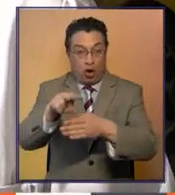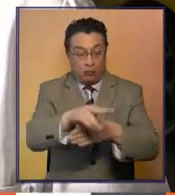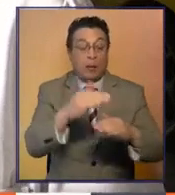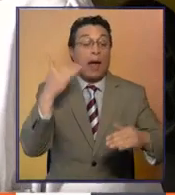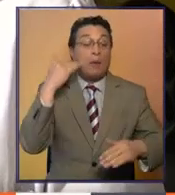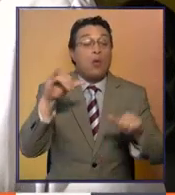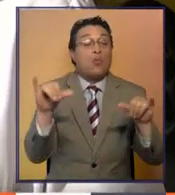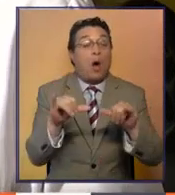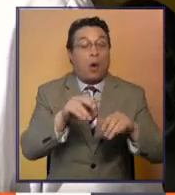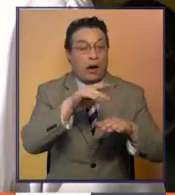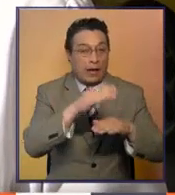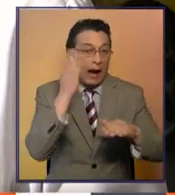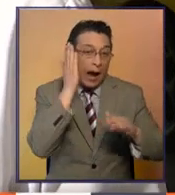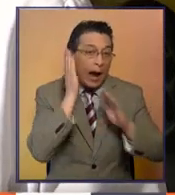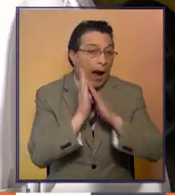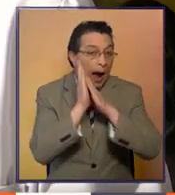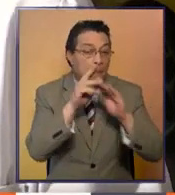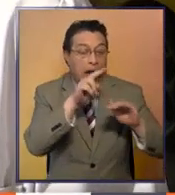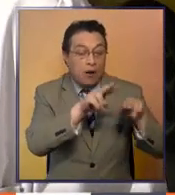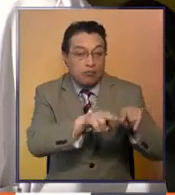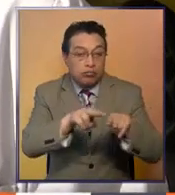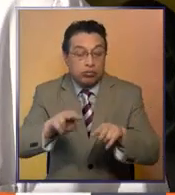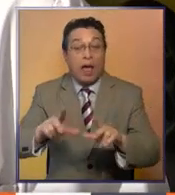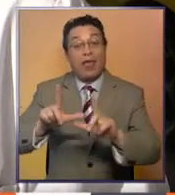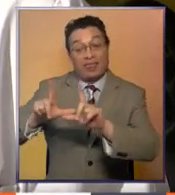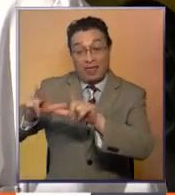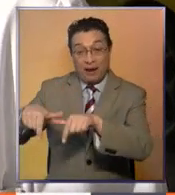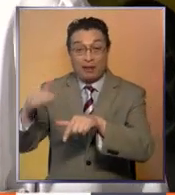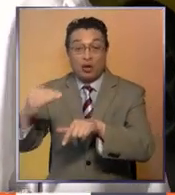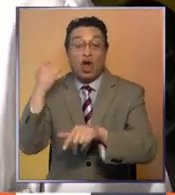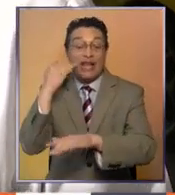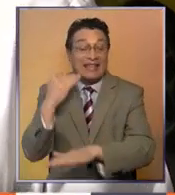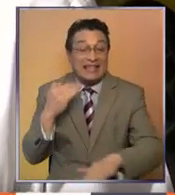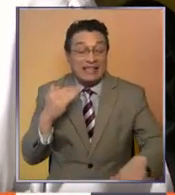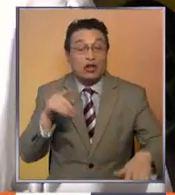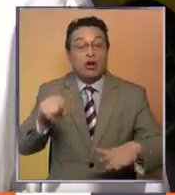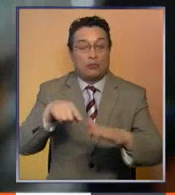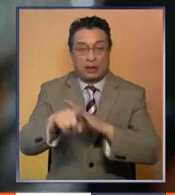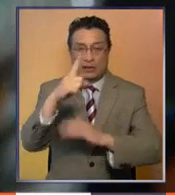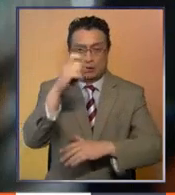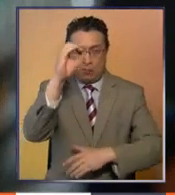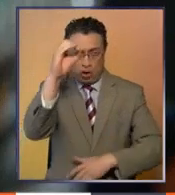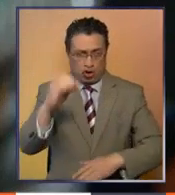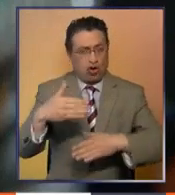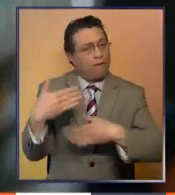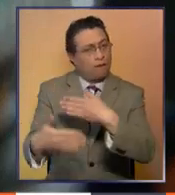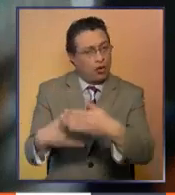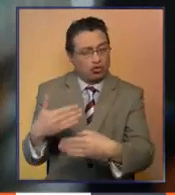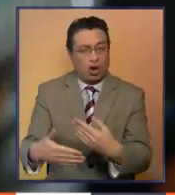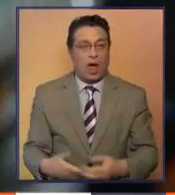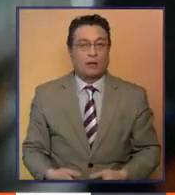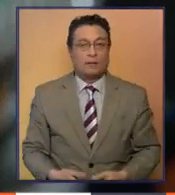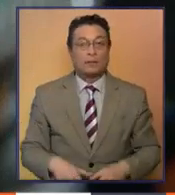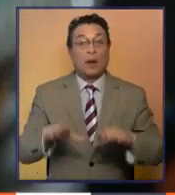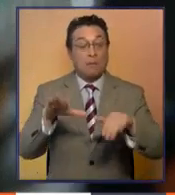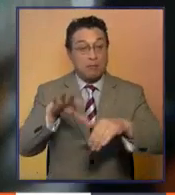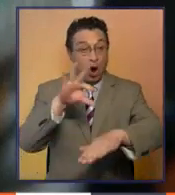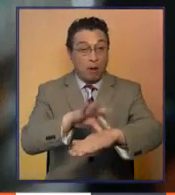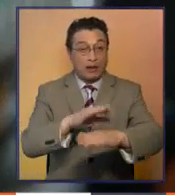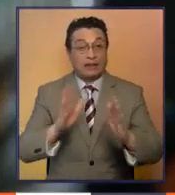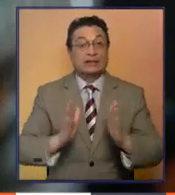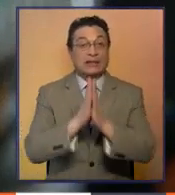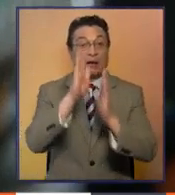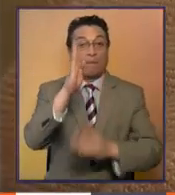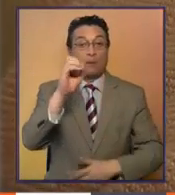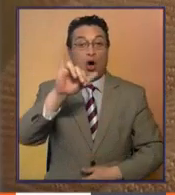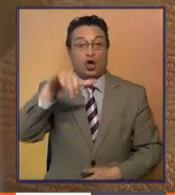pediatría. El departamento de pediatría está funcionando en 100% en este momento. Lo mismo ha ocurrido en hospitales como el San Borja,